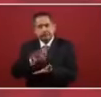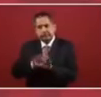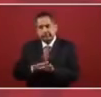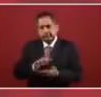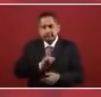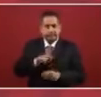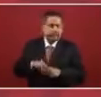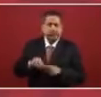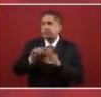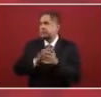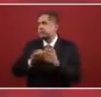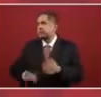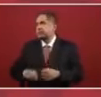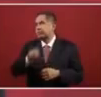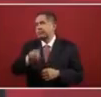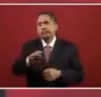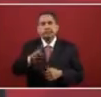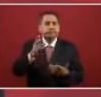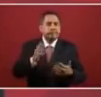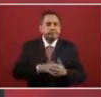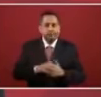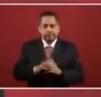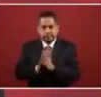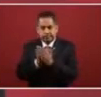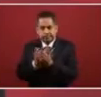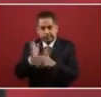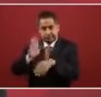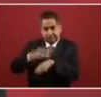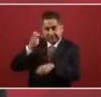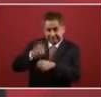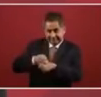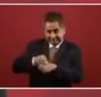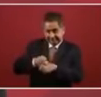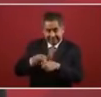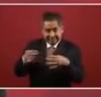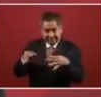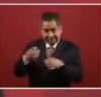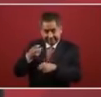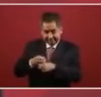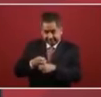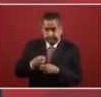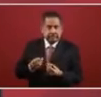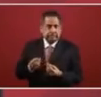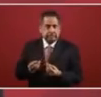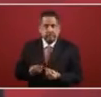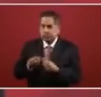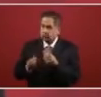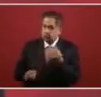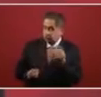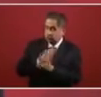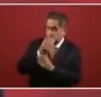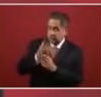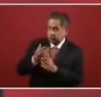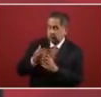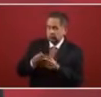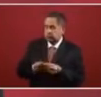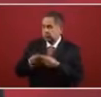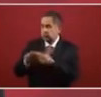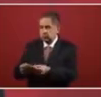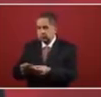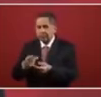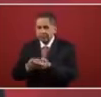especial. Por ejemplo, los libros de pasta dura, que son la nueva versión, pero